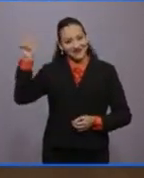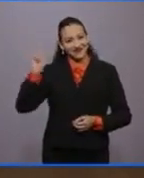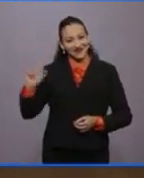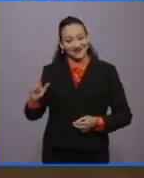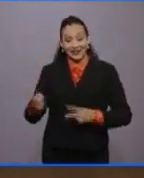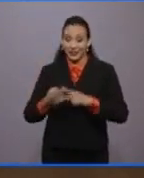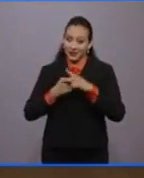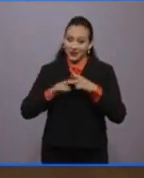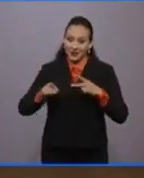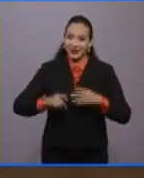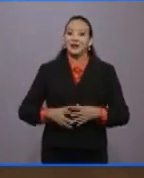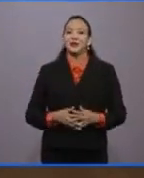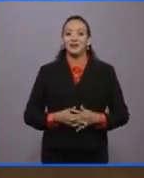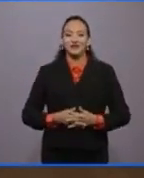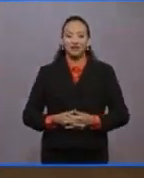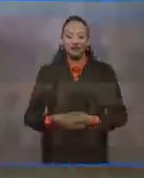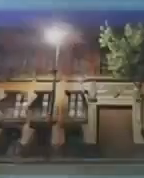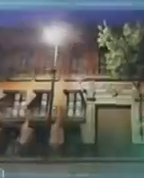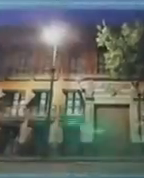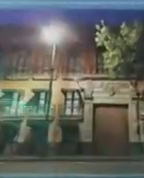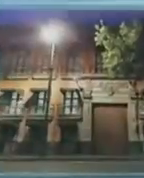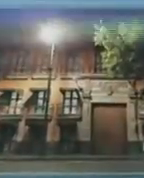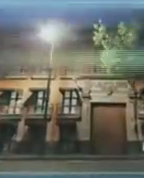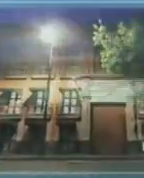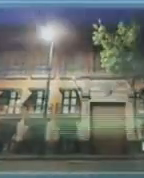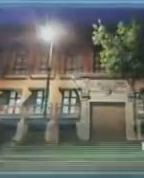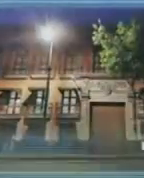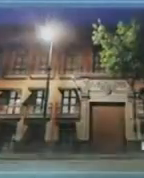Y es así como iniciamos.